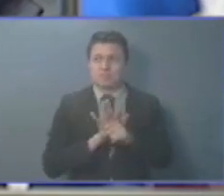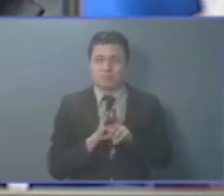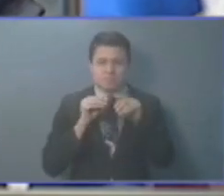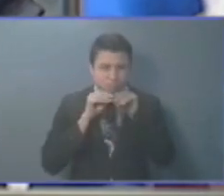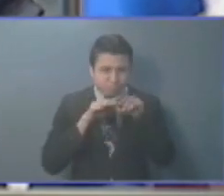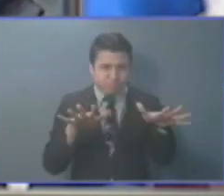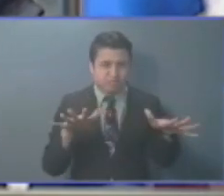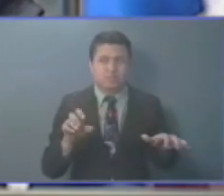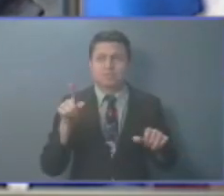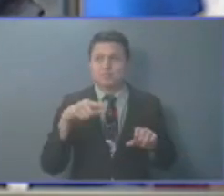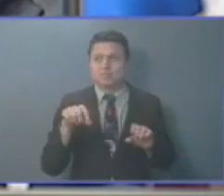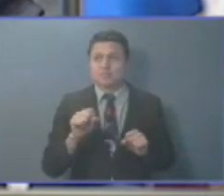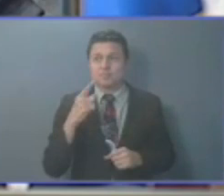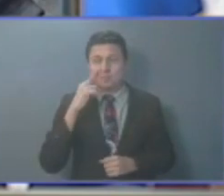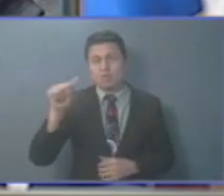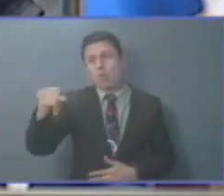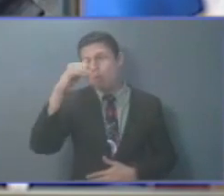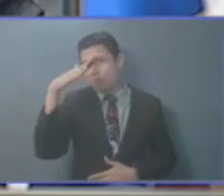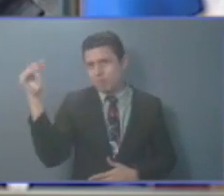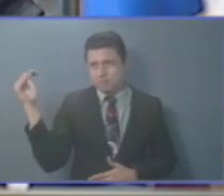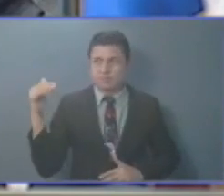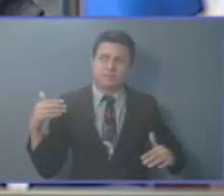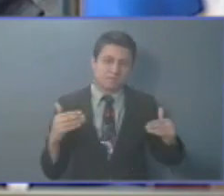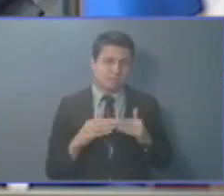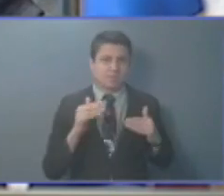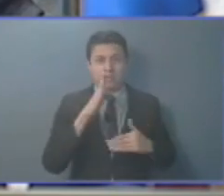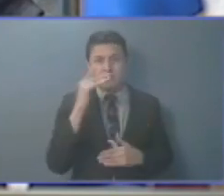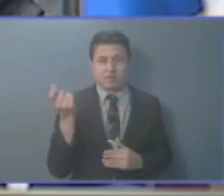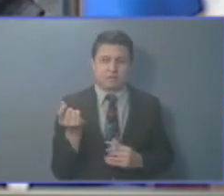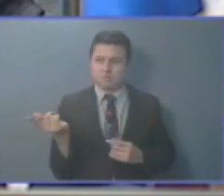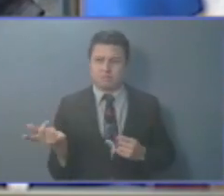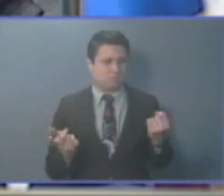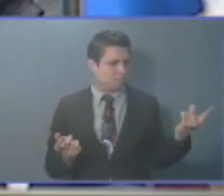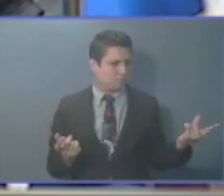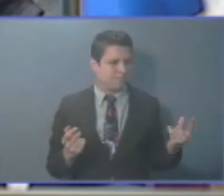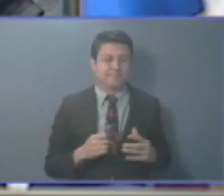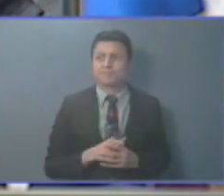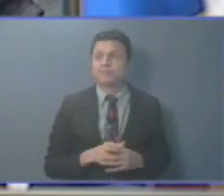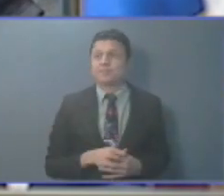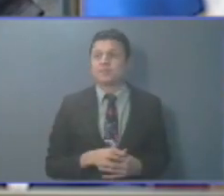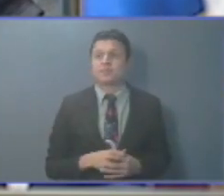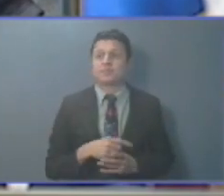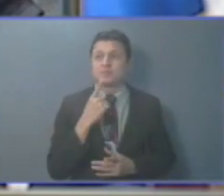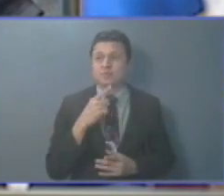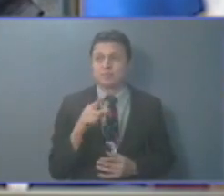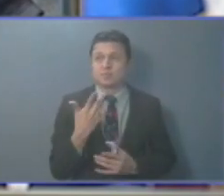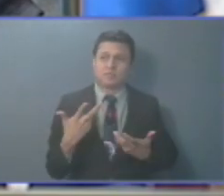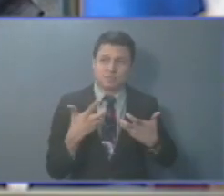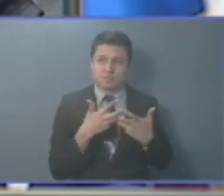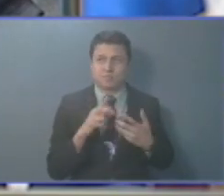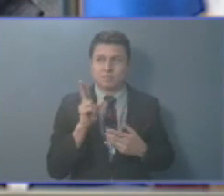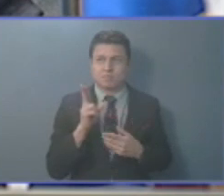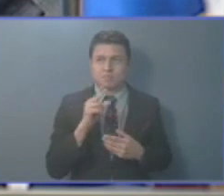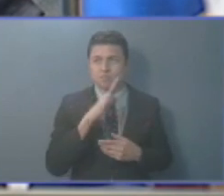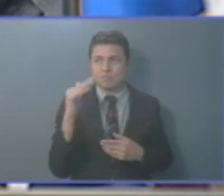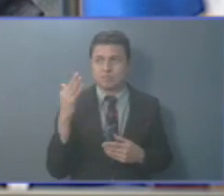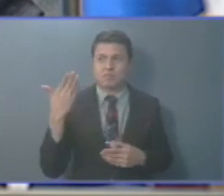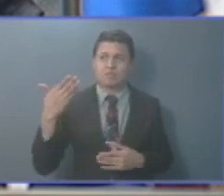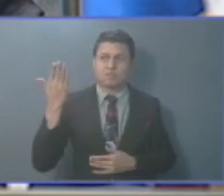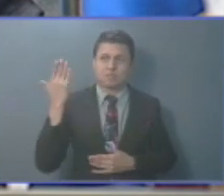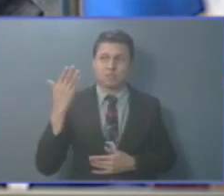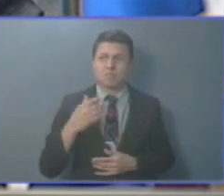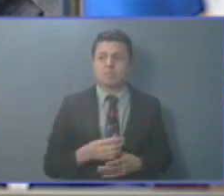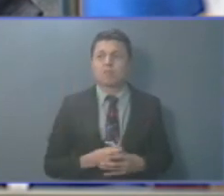Como podemos observar en todos los países, incluso en los países vecinos, algunos de ellos con los cuales conformamos una misma república en el